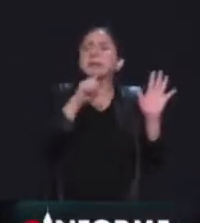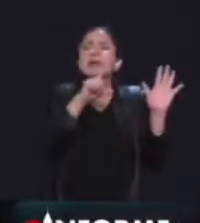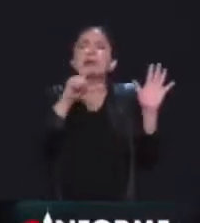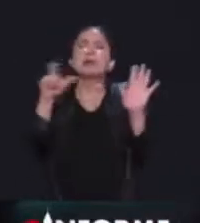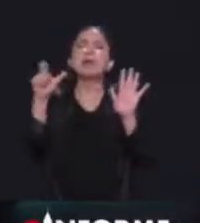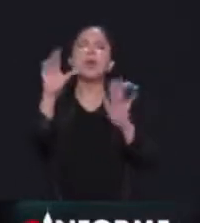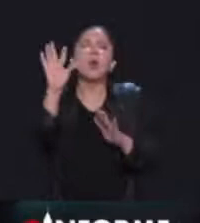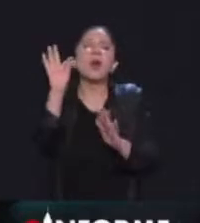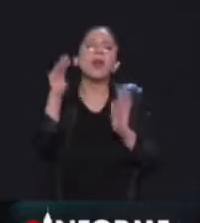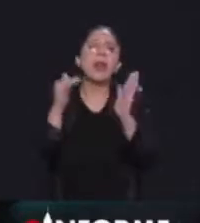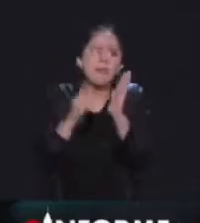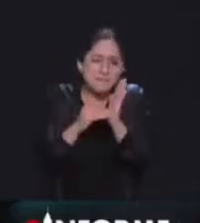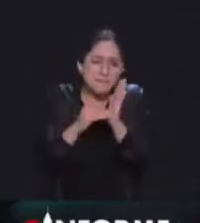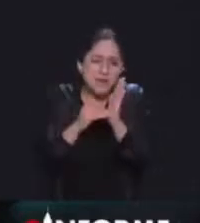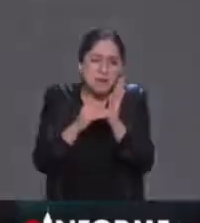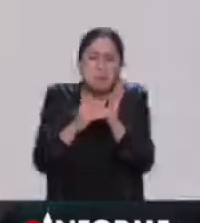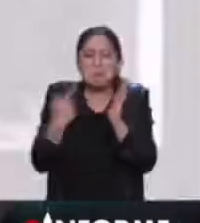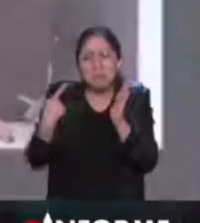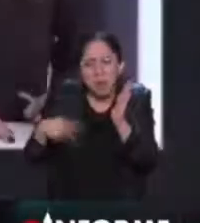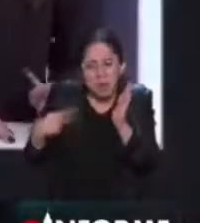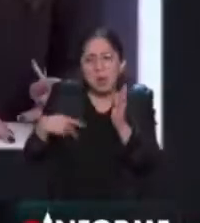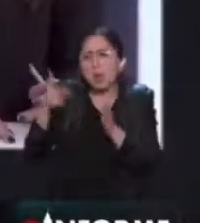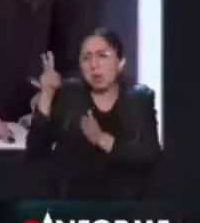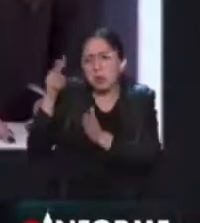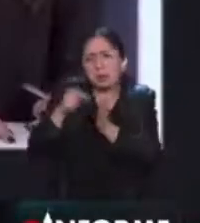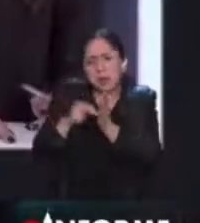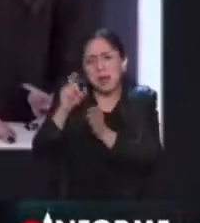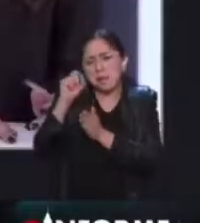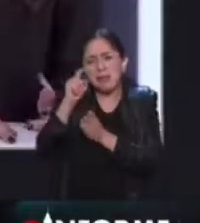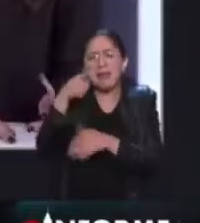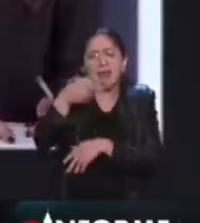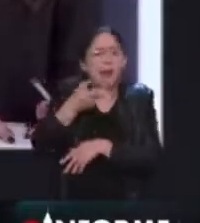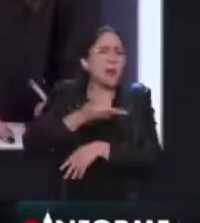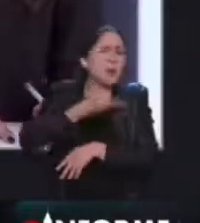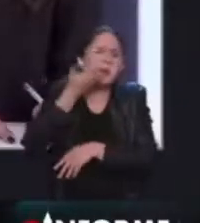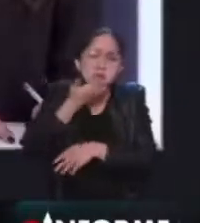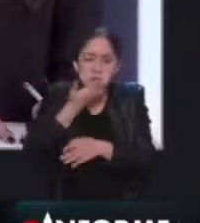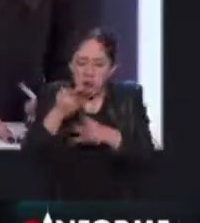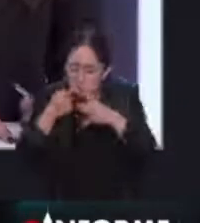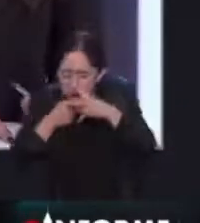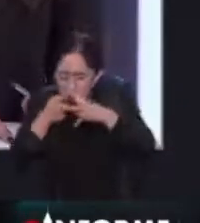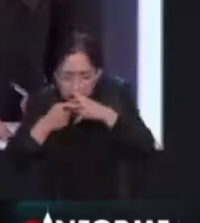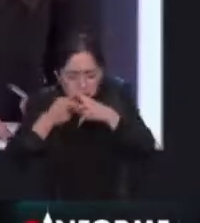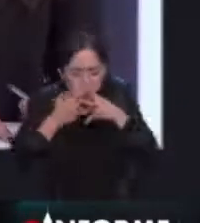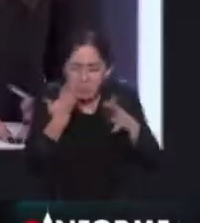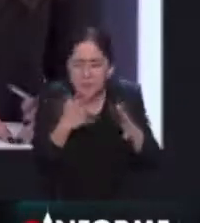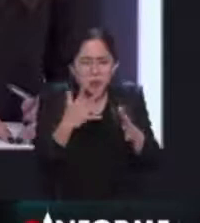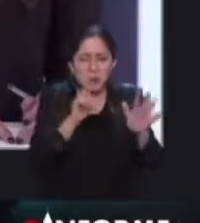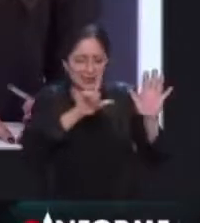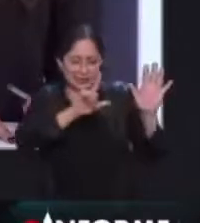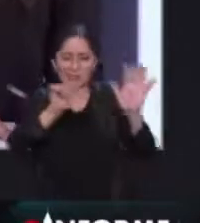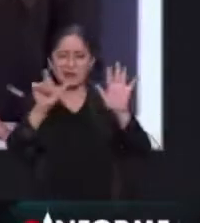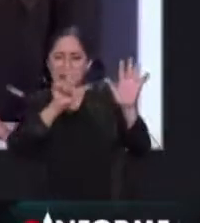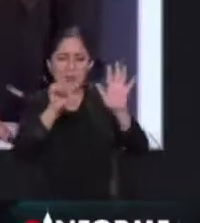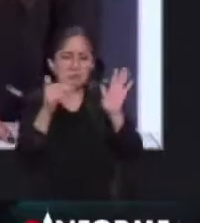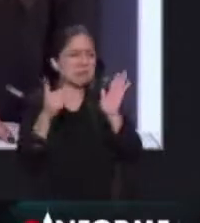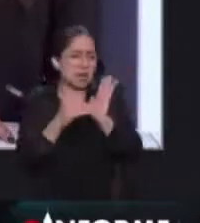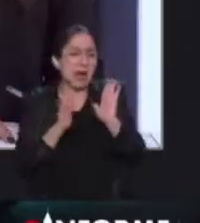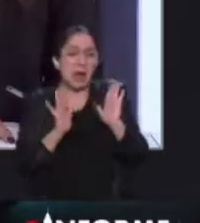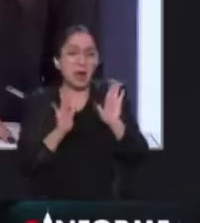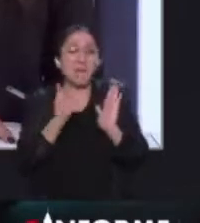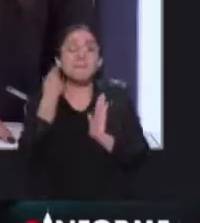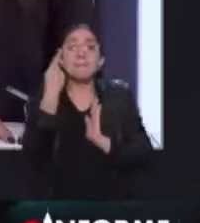749.500 defunciones en 2020. Esa era la cifra que el día de hoy yo les debí de haber estado refiriendo.